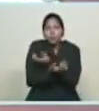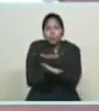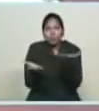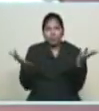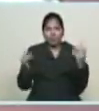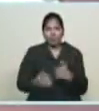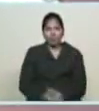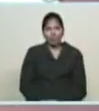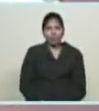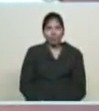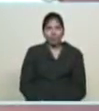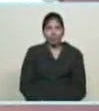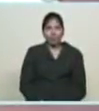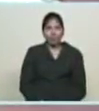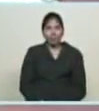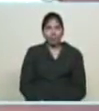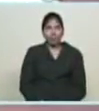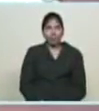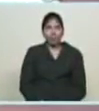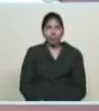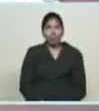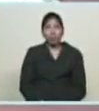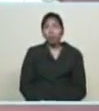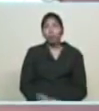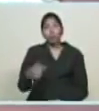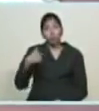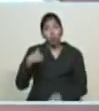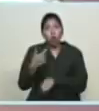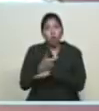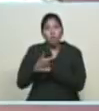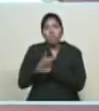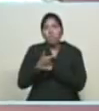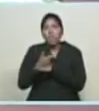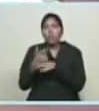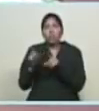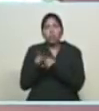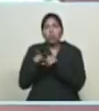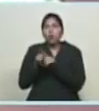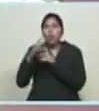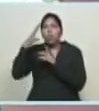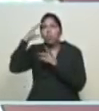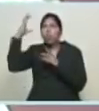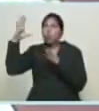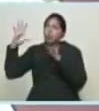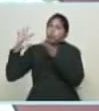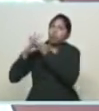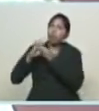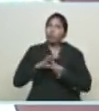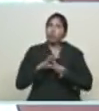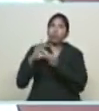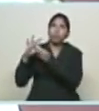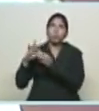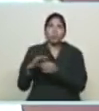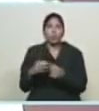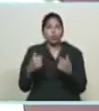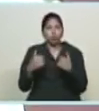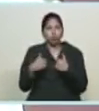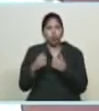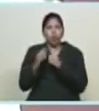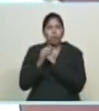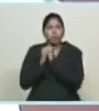de Dios. Nuestro gobierno es el gobierno de Dios. Yo me encomiendo a nuestro Dios